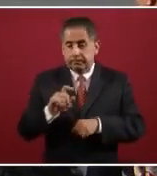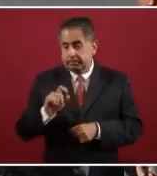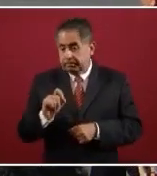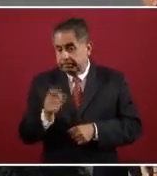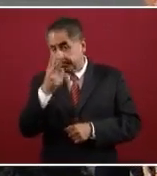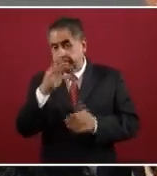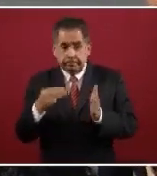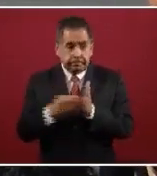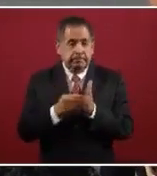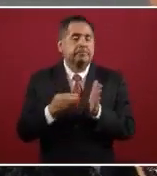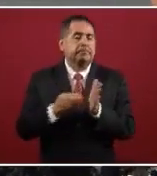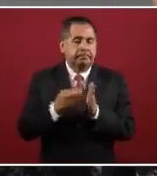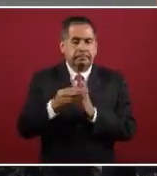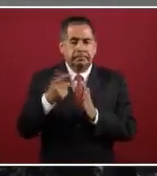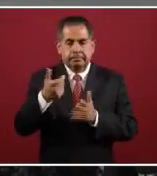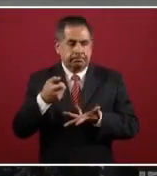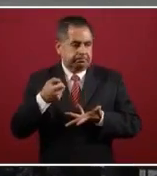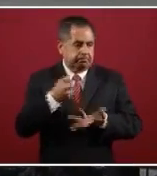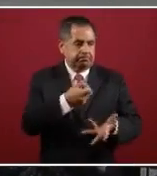23,000 millones de pesos.